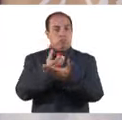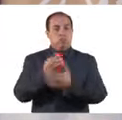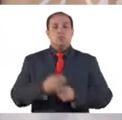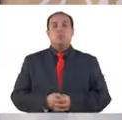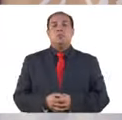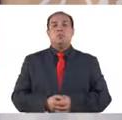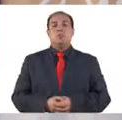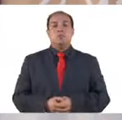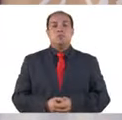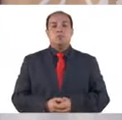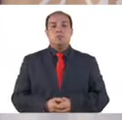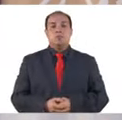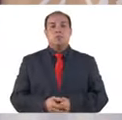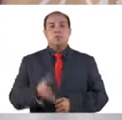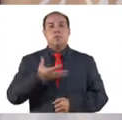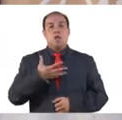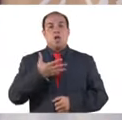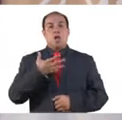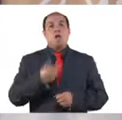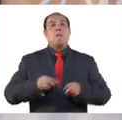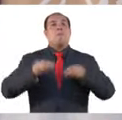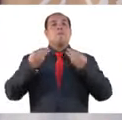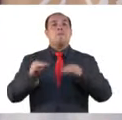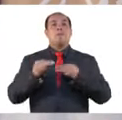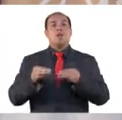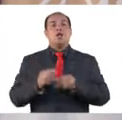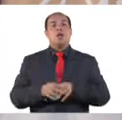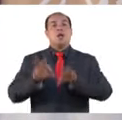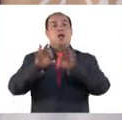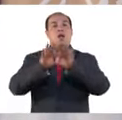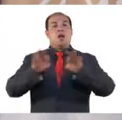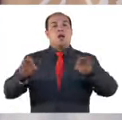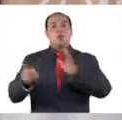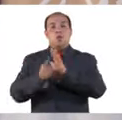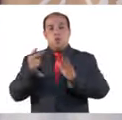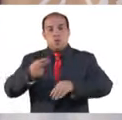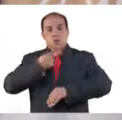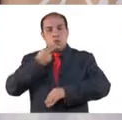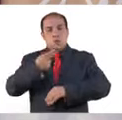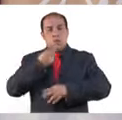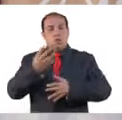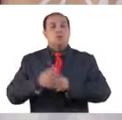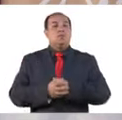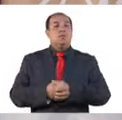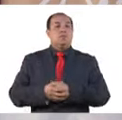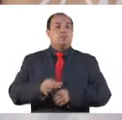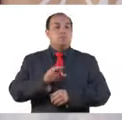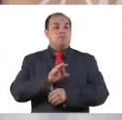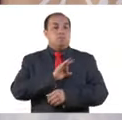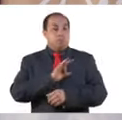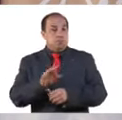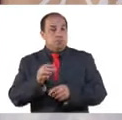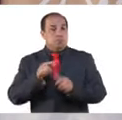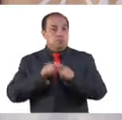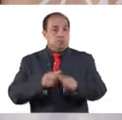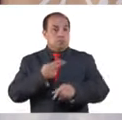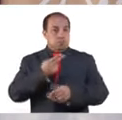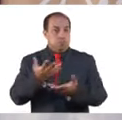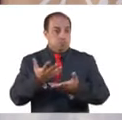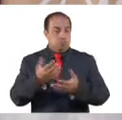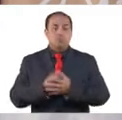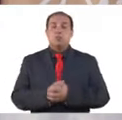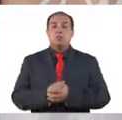mercado de reciclamiento de cobre que también estamos investigando. Entonces, ese es un tema muy